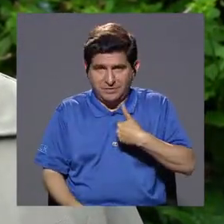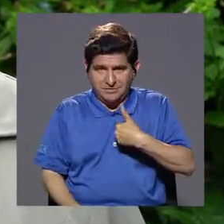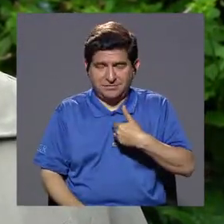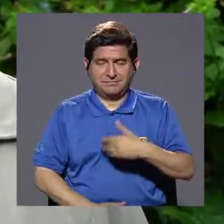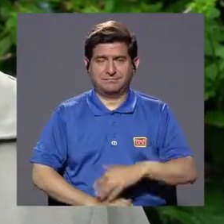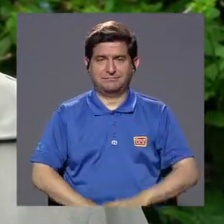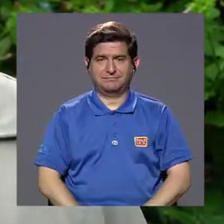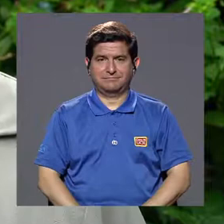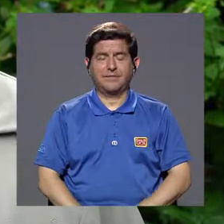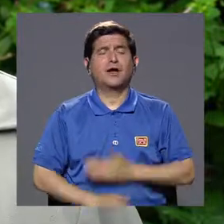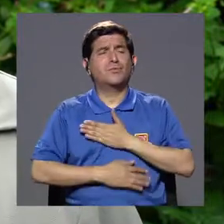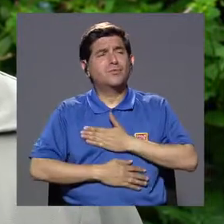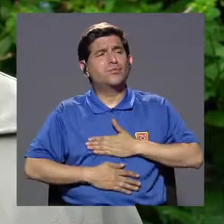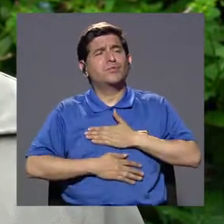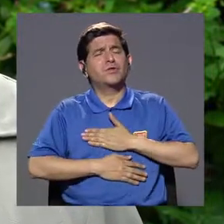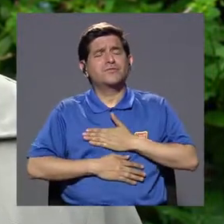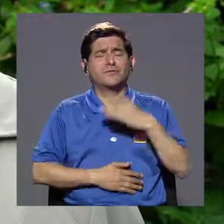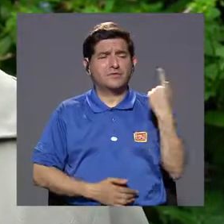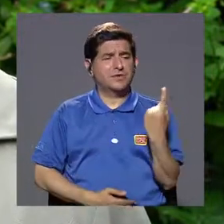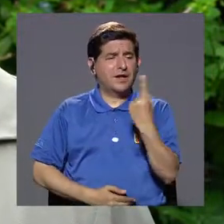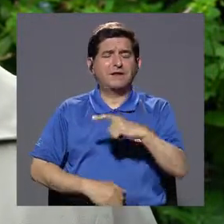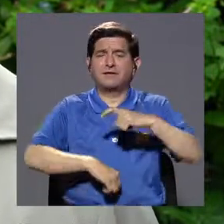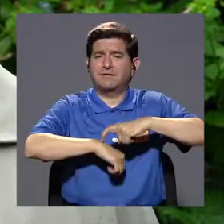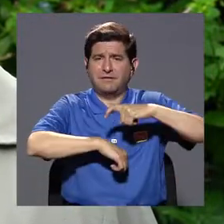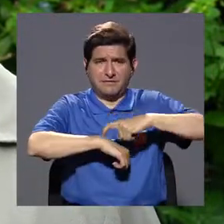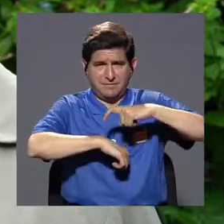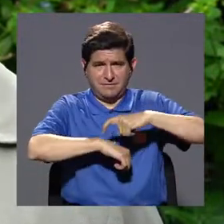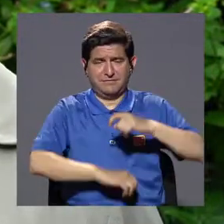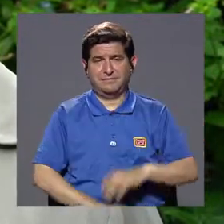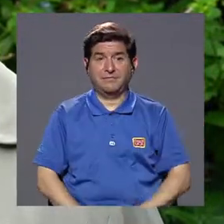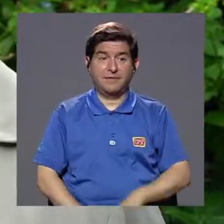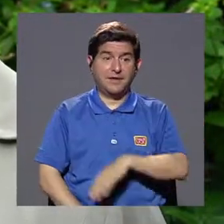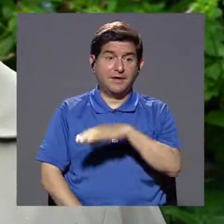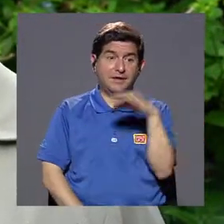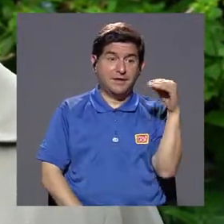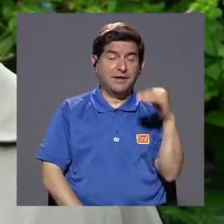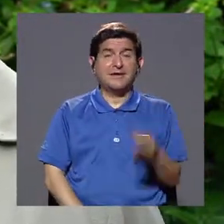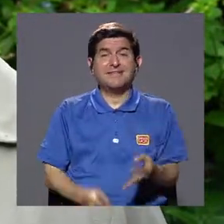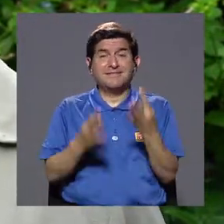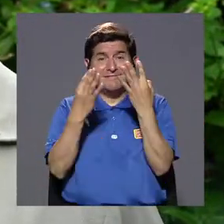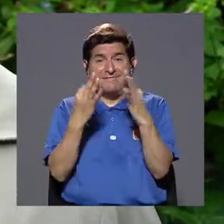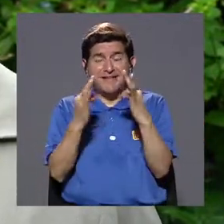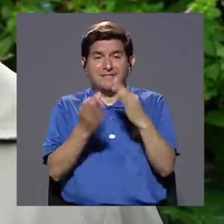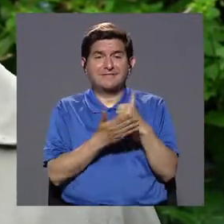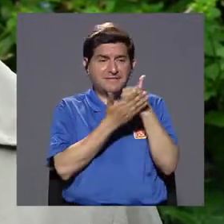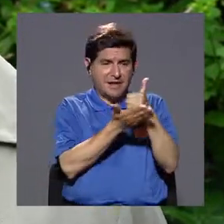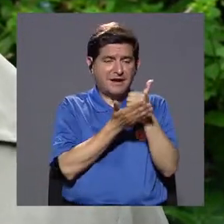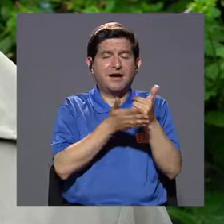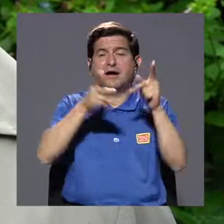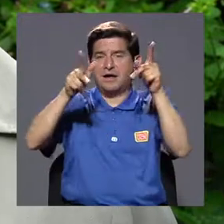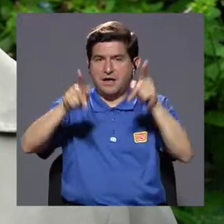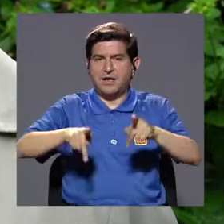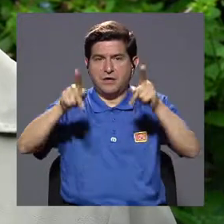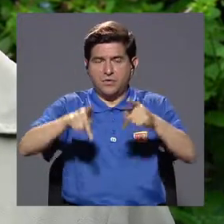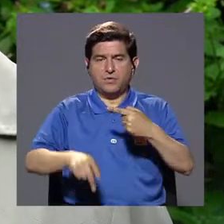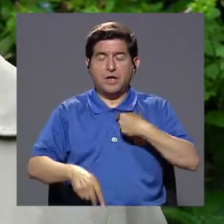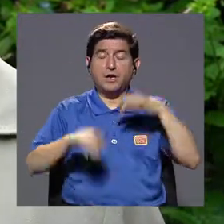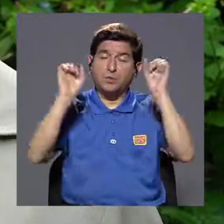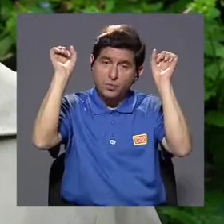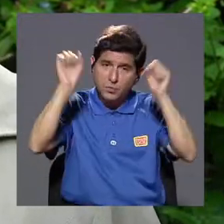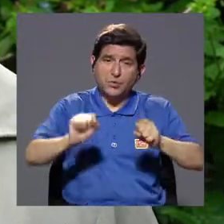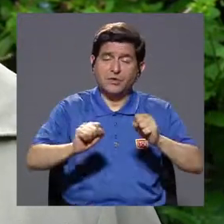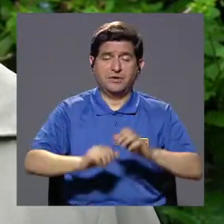que tenemos disfrutar cada momento y tratar de ayudar a las personas